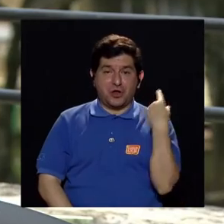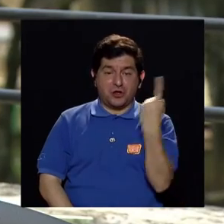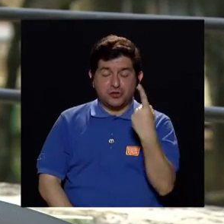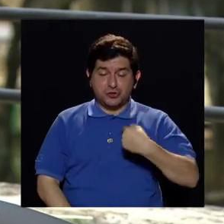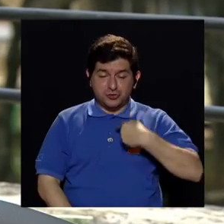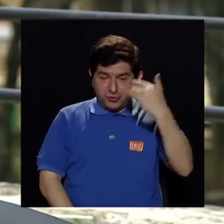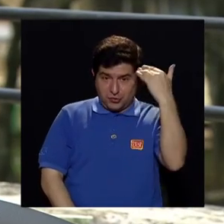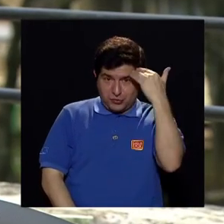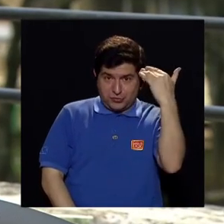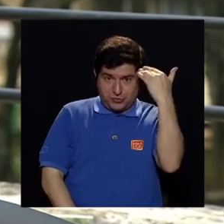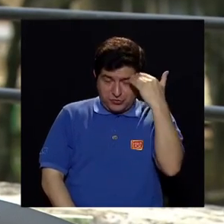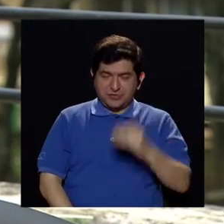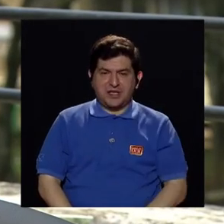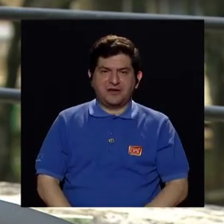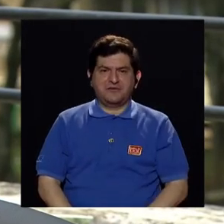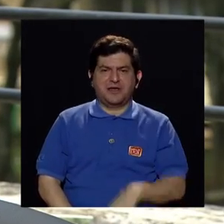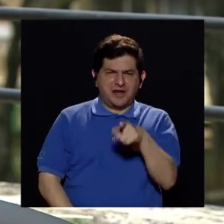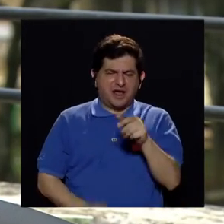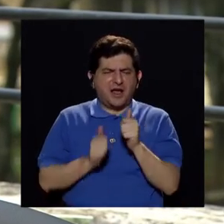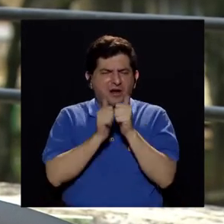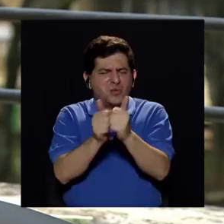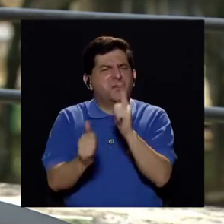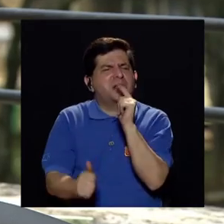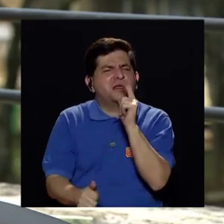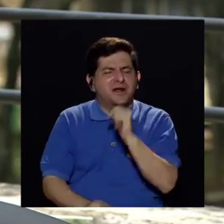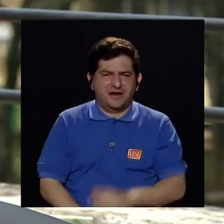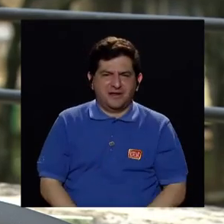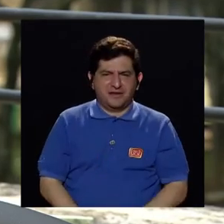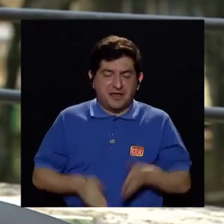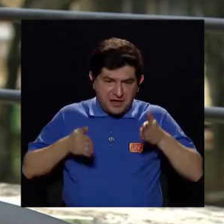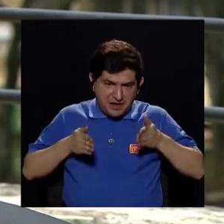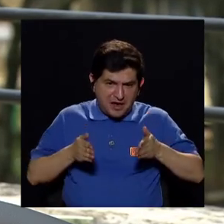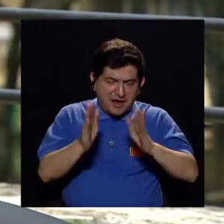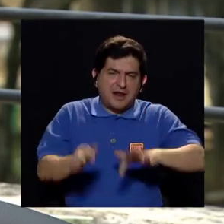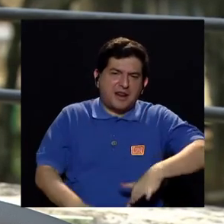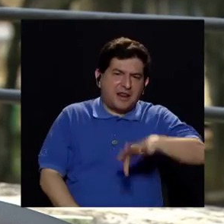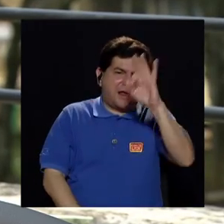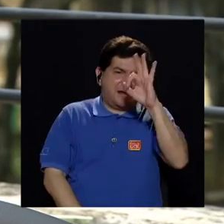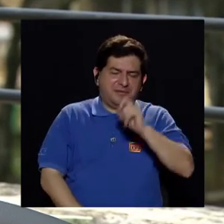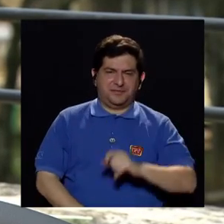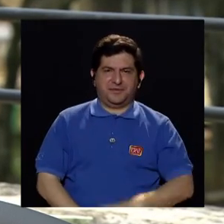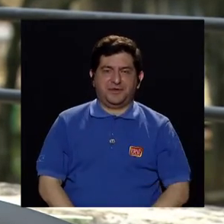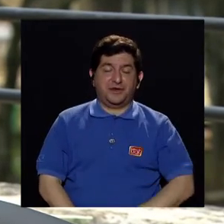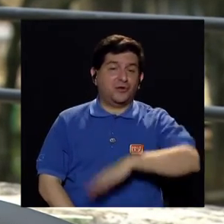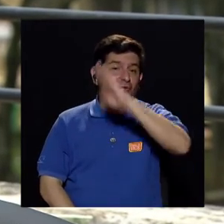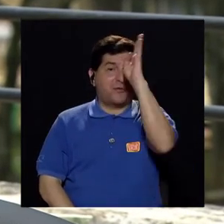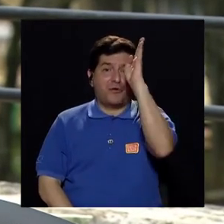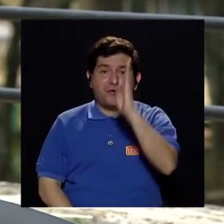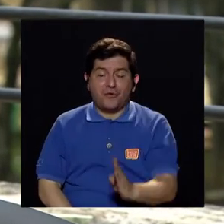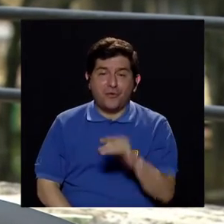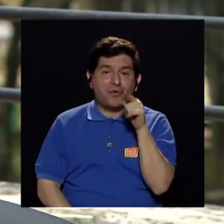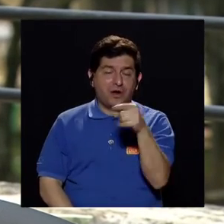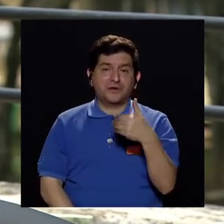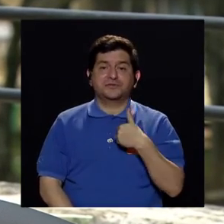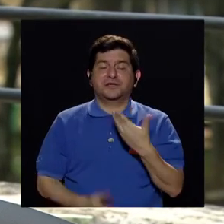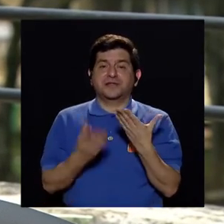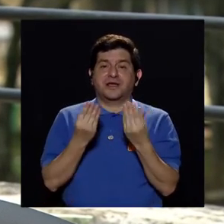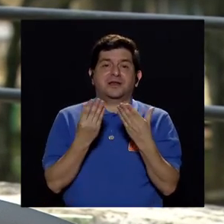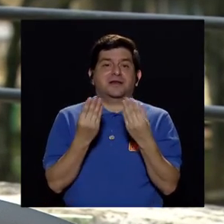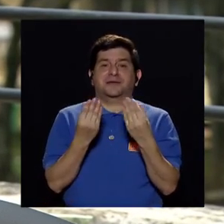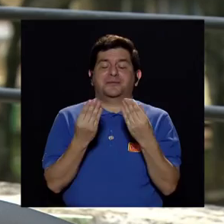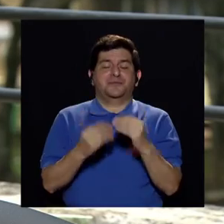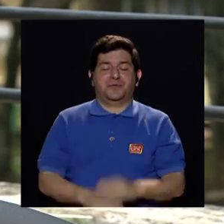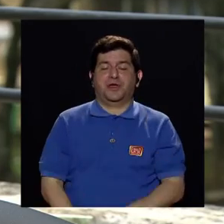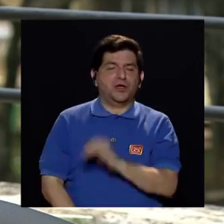solo hubieras sabido quién caminó a tu lado, en el camino que tú escogiste, nunca hubieras tenido miedo